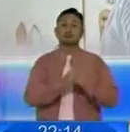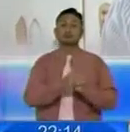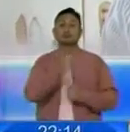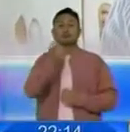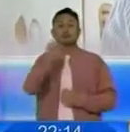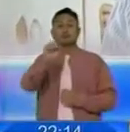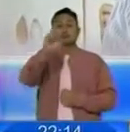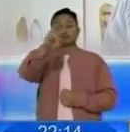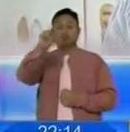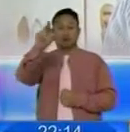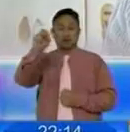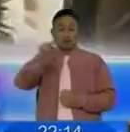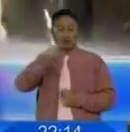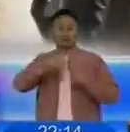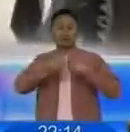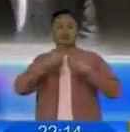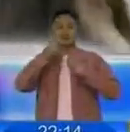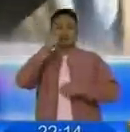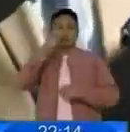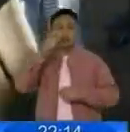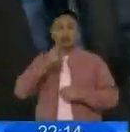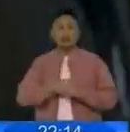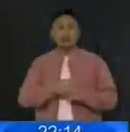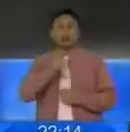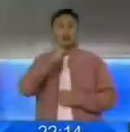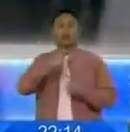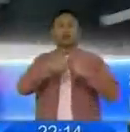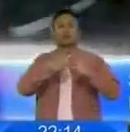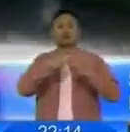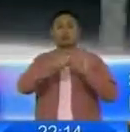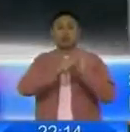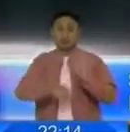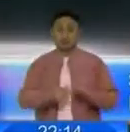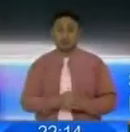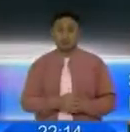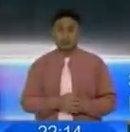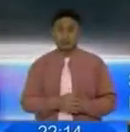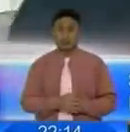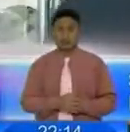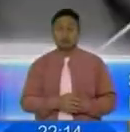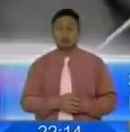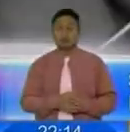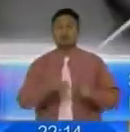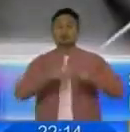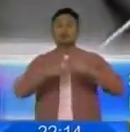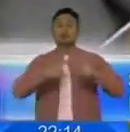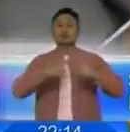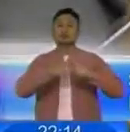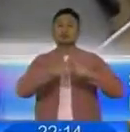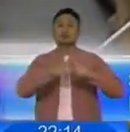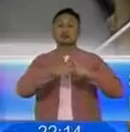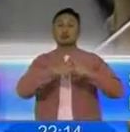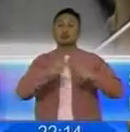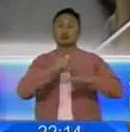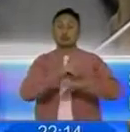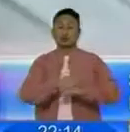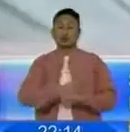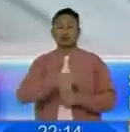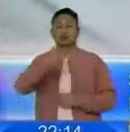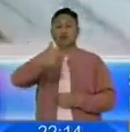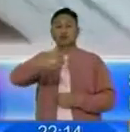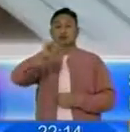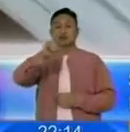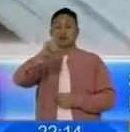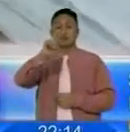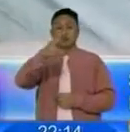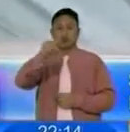fiscal general Galo Chiriboga. Pues en una denuncia presentada por Balda, se aseguraba que el ex fiscal Galo Chiriboga impidió las diligencias que solicitaba